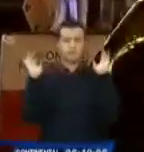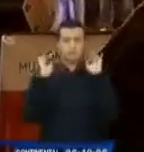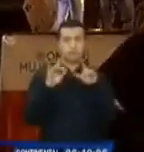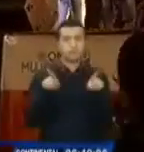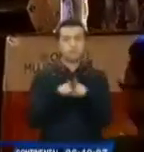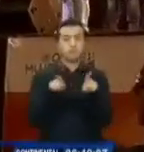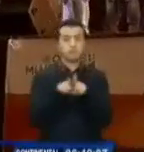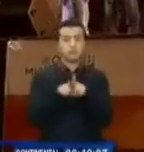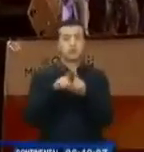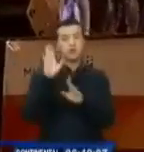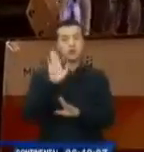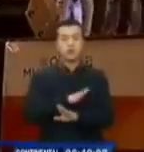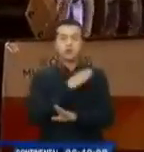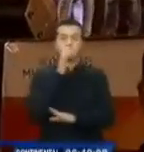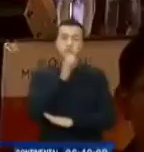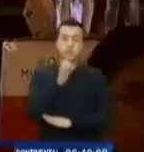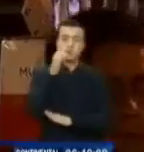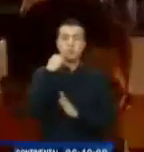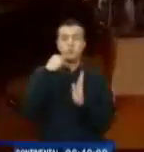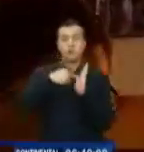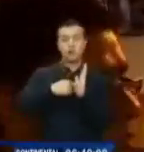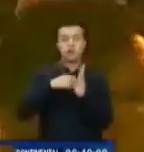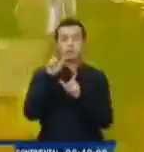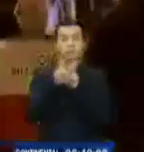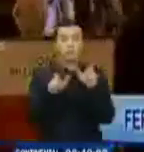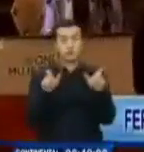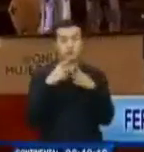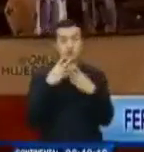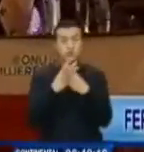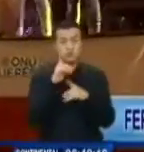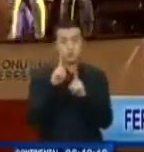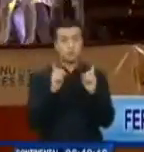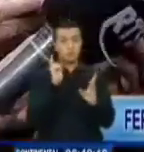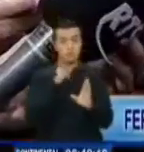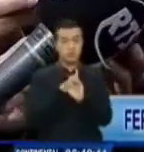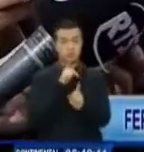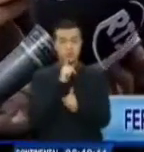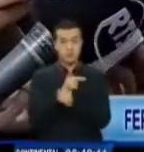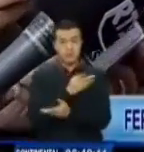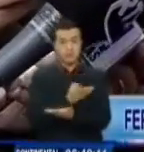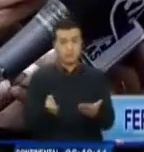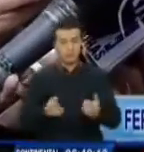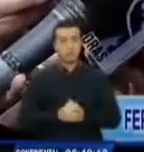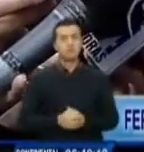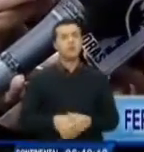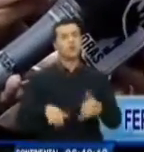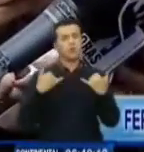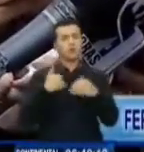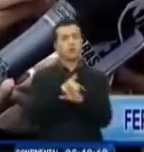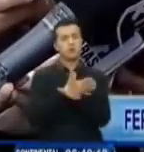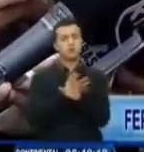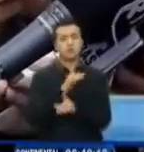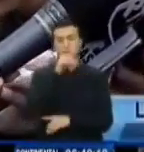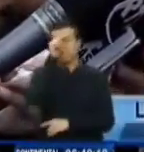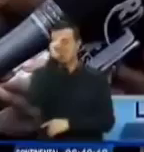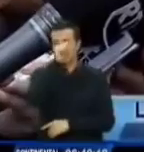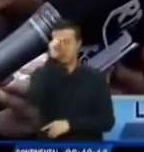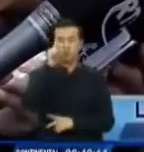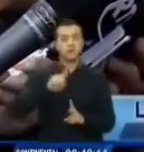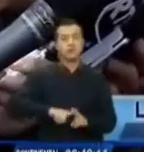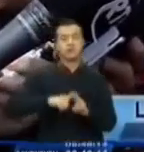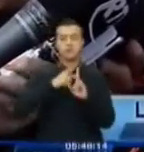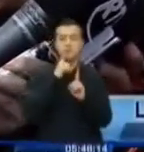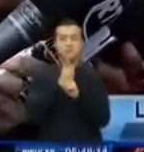con la presencia de artistas, entre ellos, personas privadas de la libertad. Estamos en una jornada que empezó desde el día domingo. La idea